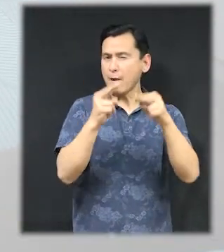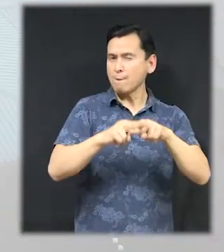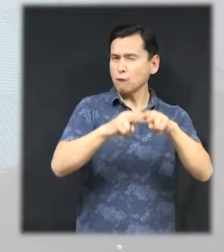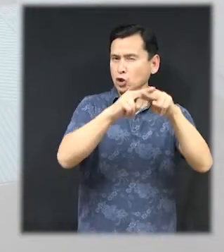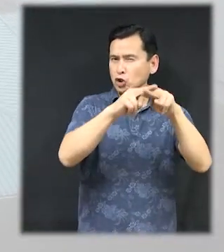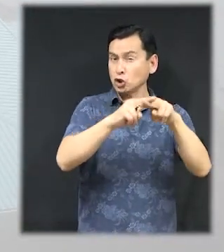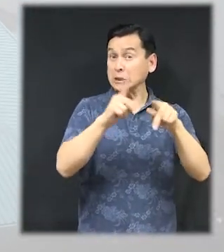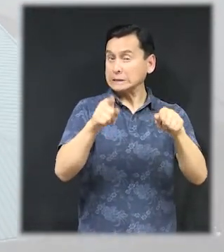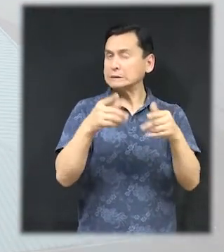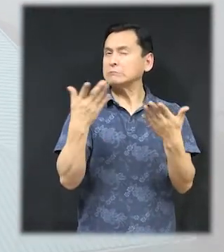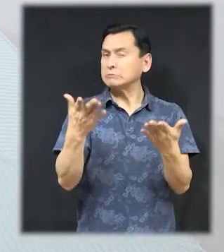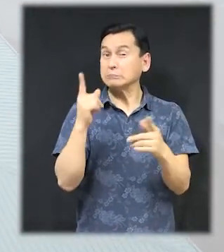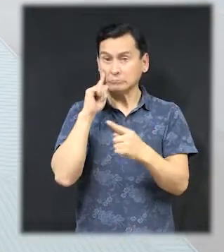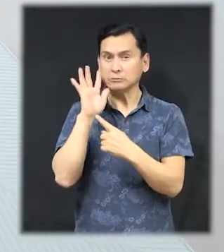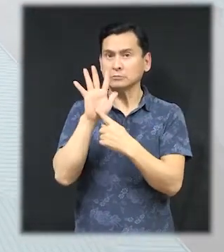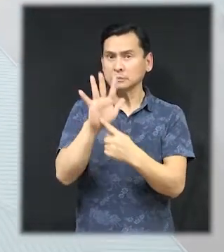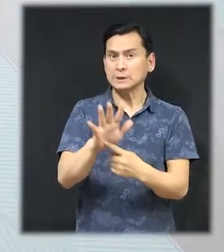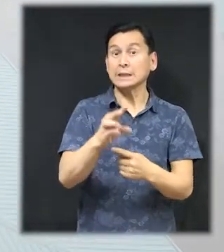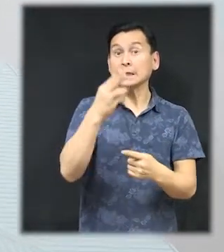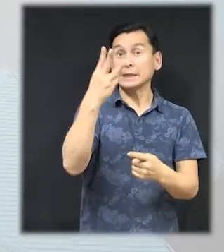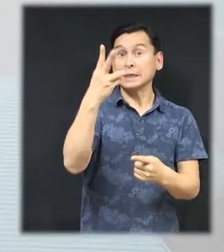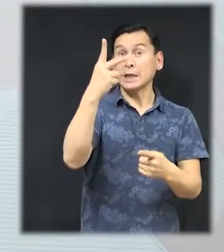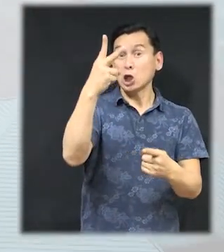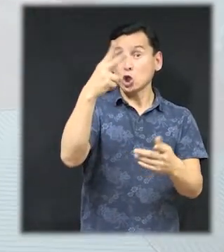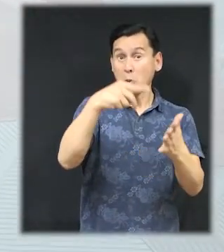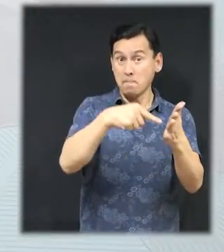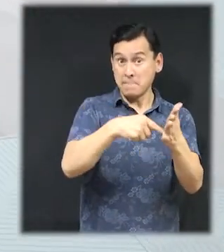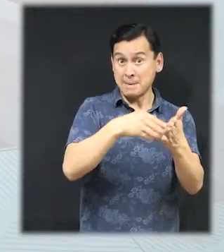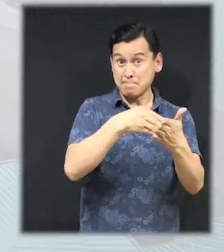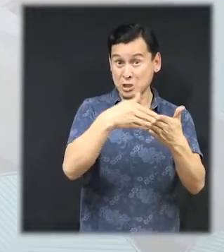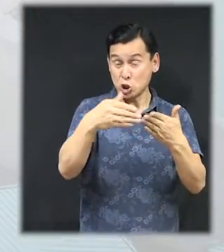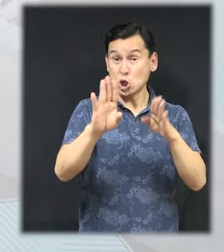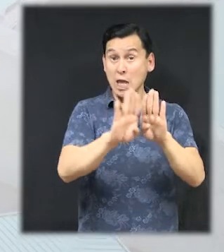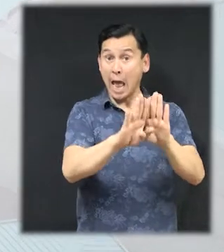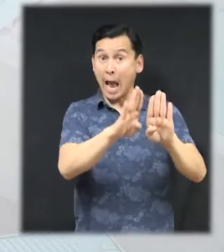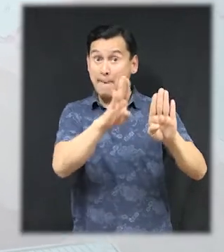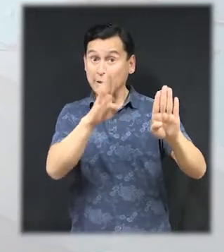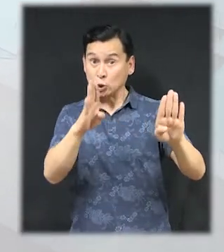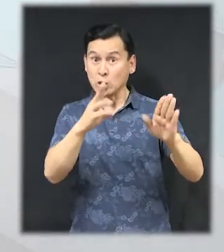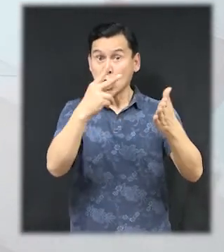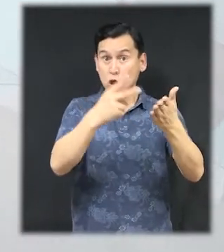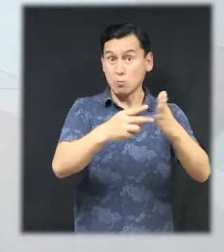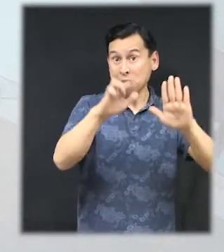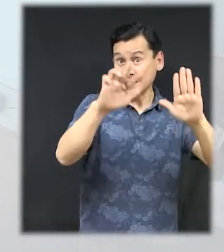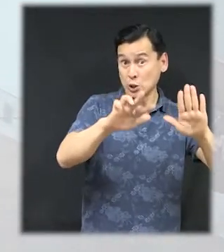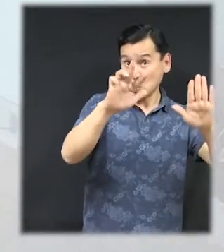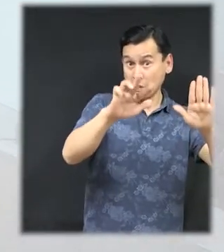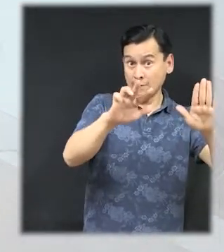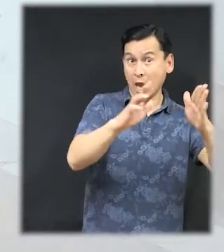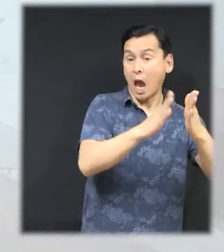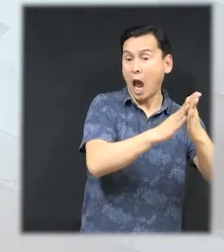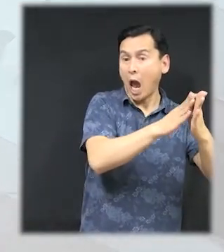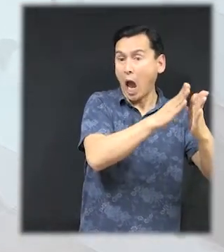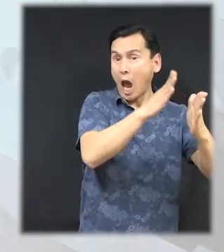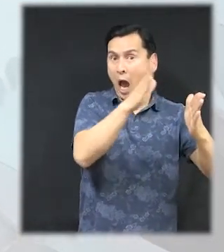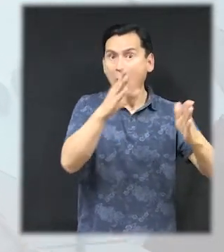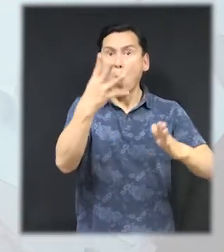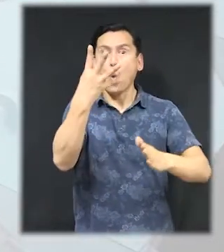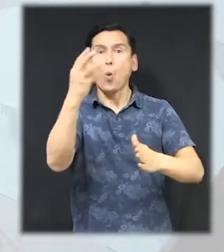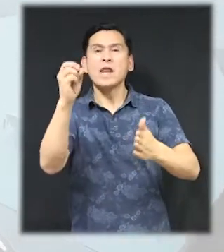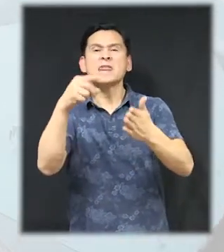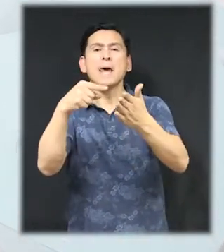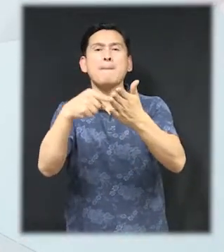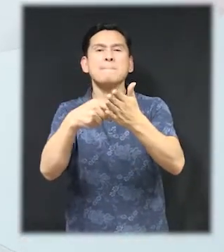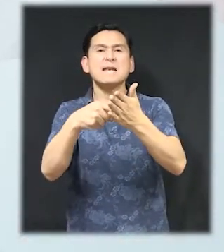2020. Así fue de brutal el cambio. Estamos hablando prácticamente de 8.000 millones de pesos más en la apertura